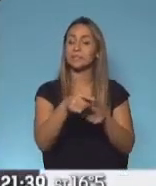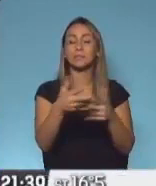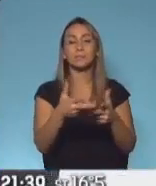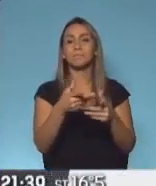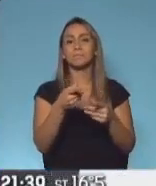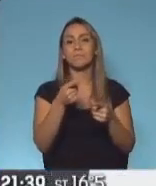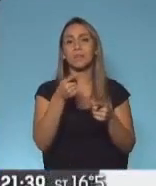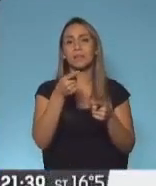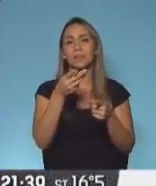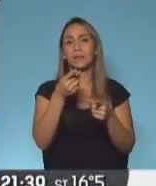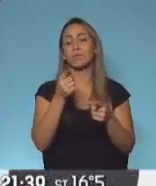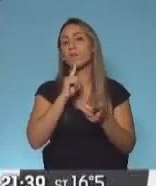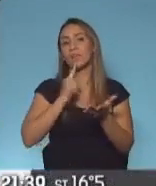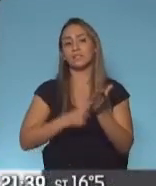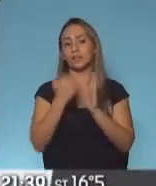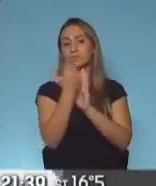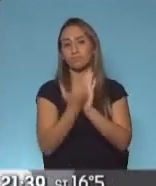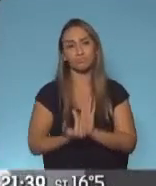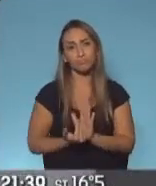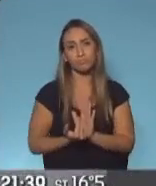básicamente también algunas medidas para